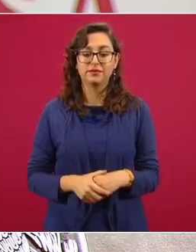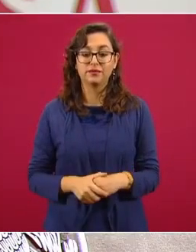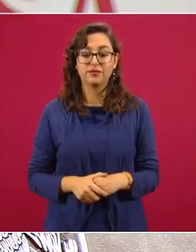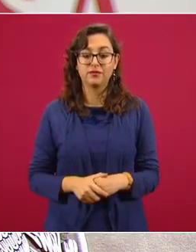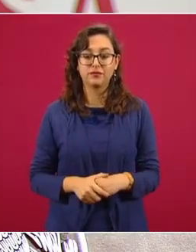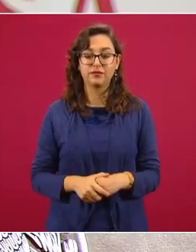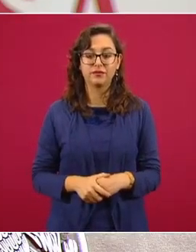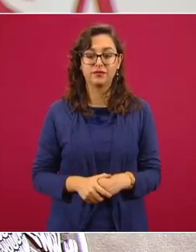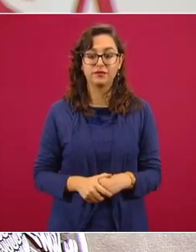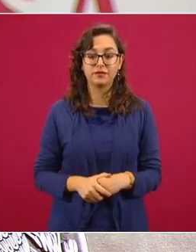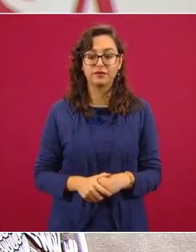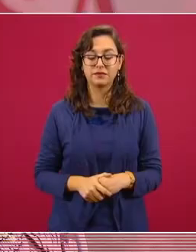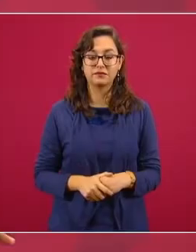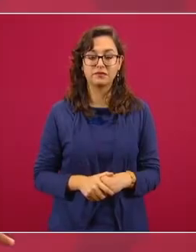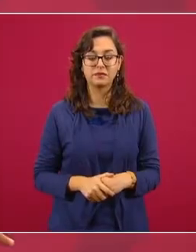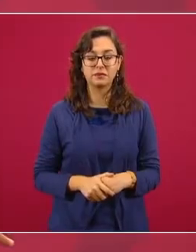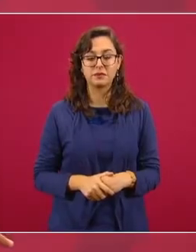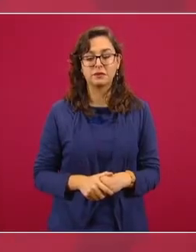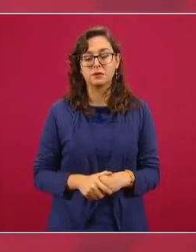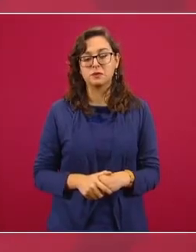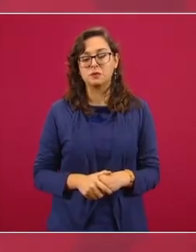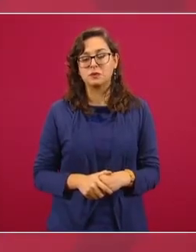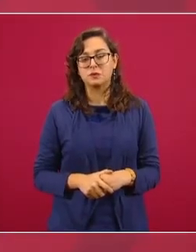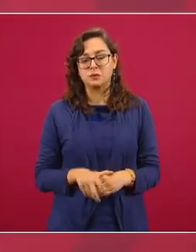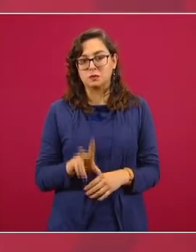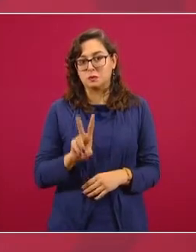Es decir, no,